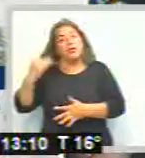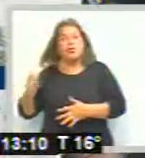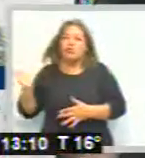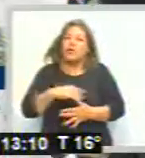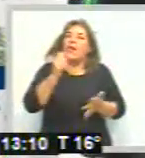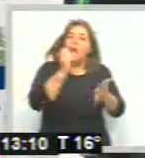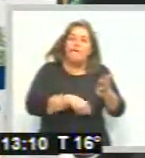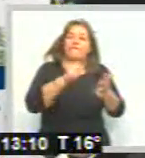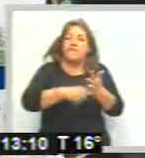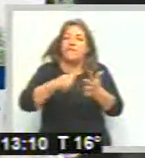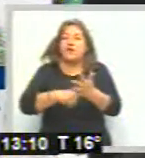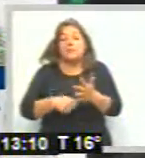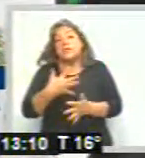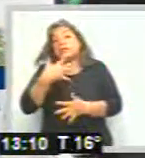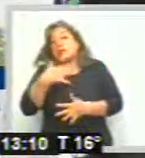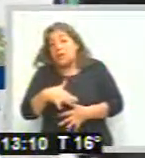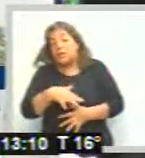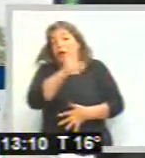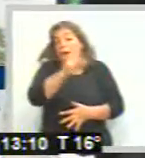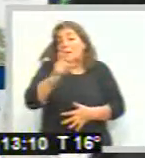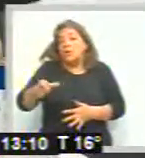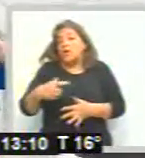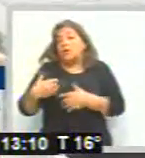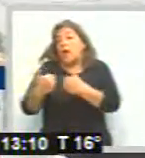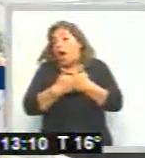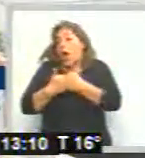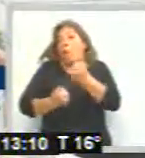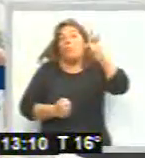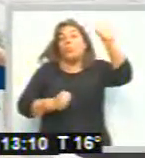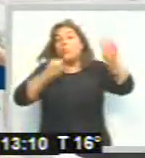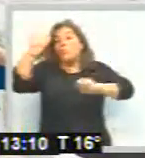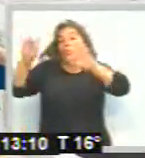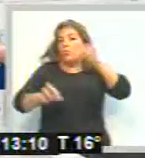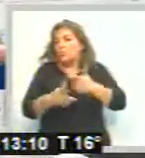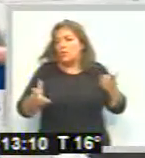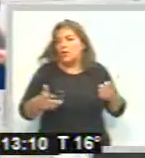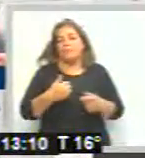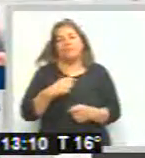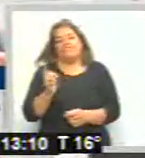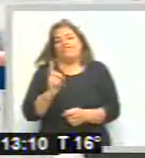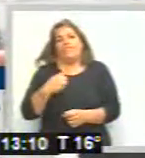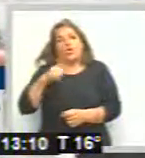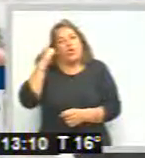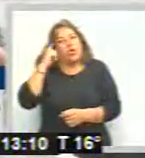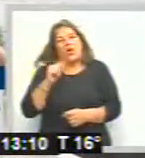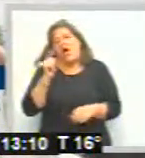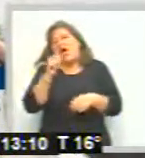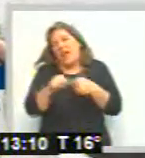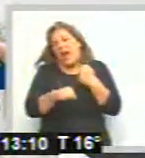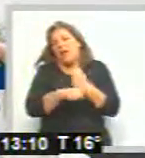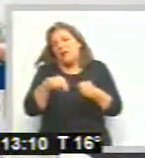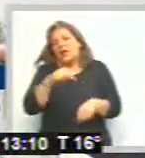firmas, o sea, da a entender de que la gente no está de acuerdo con el uso de pirotecnia. No, por supuesto, yo creo que ya a esta altura del partido ya no,